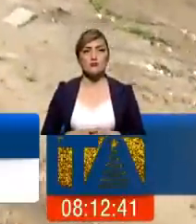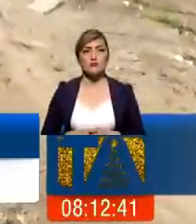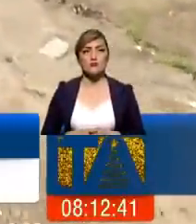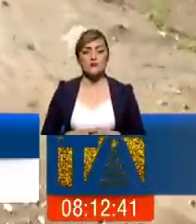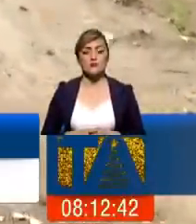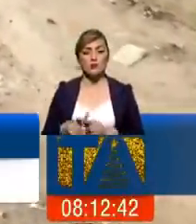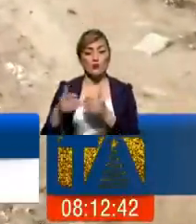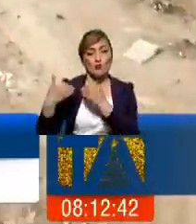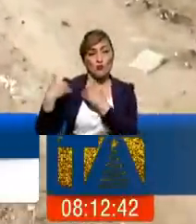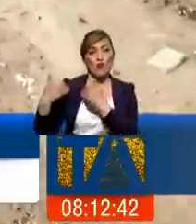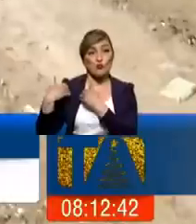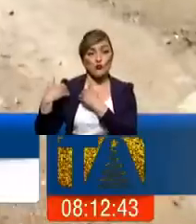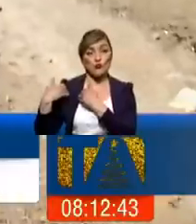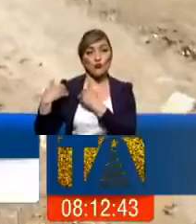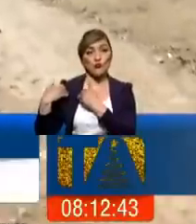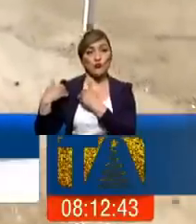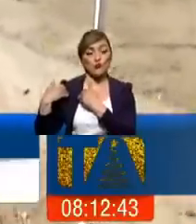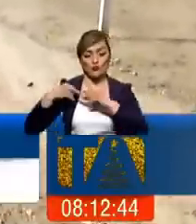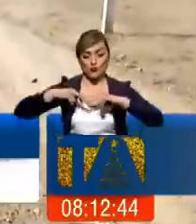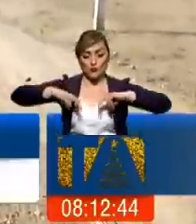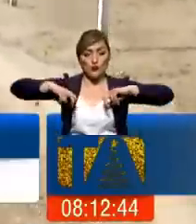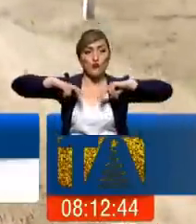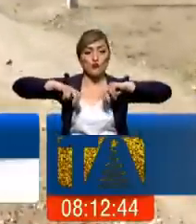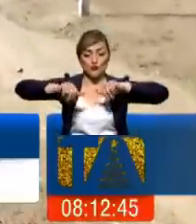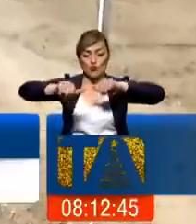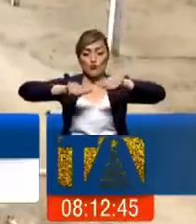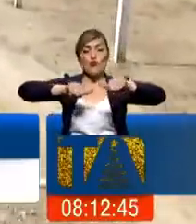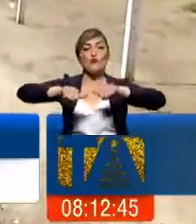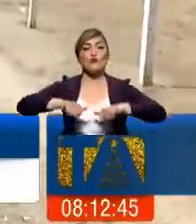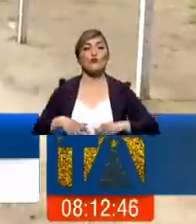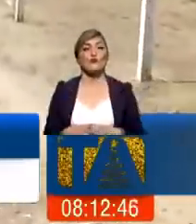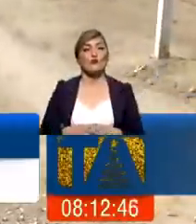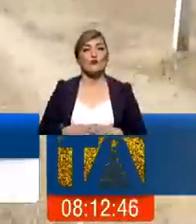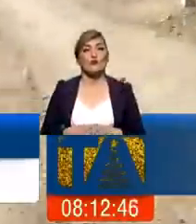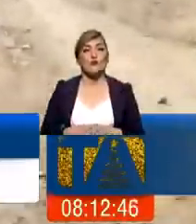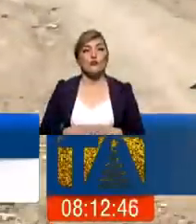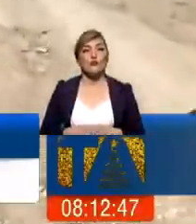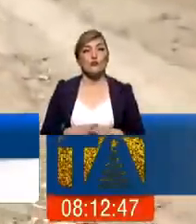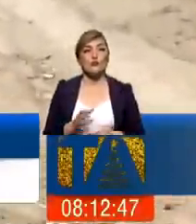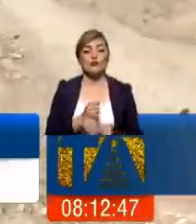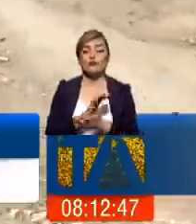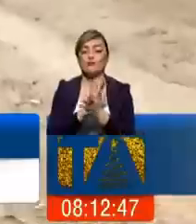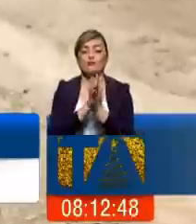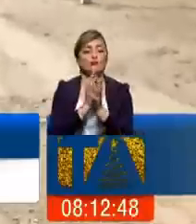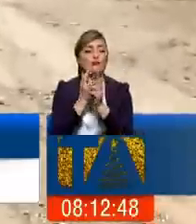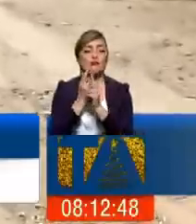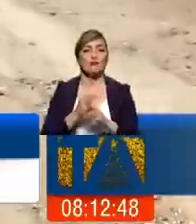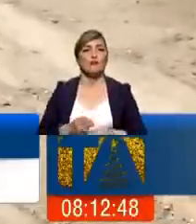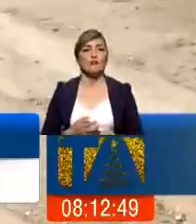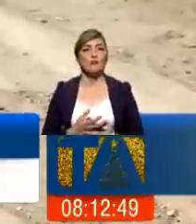están encargadas en hacer la investigación administrativa no se ha podido tener ningún